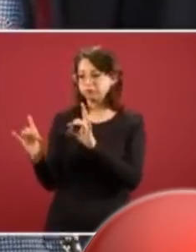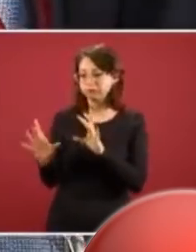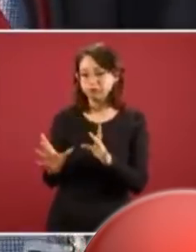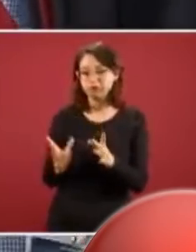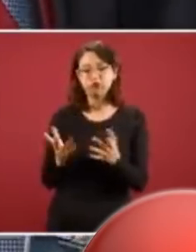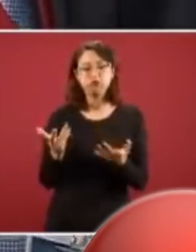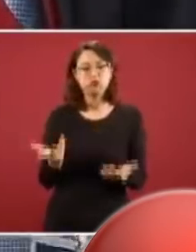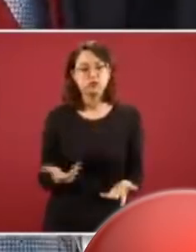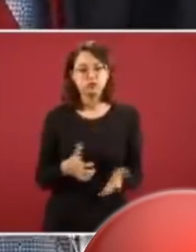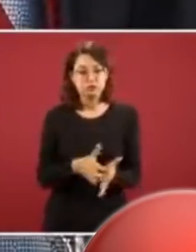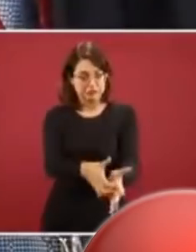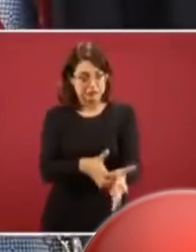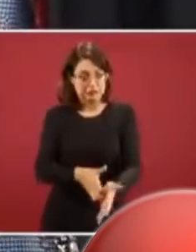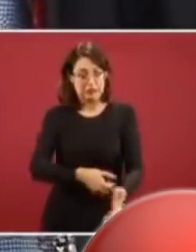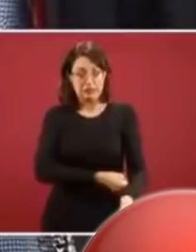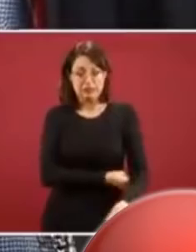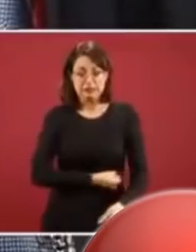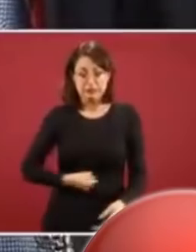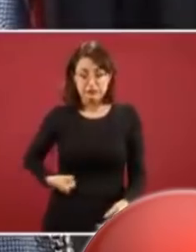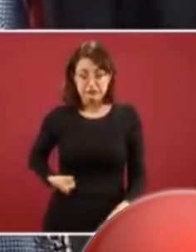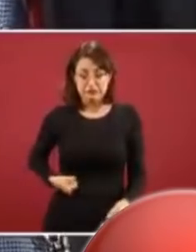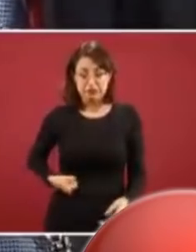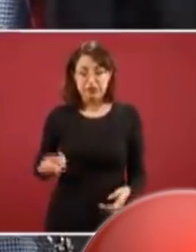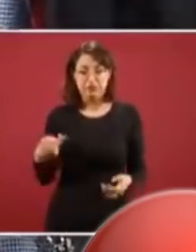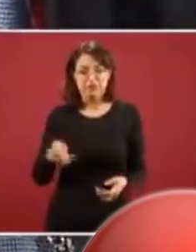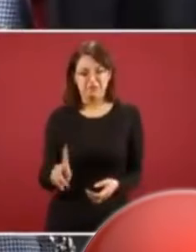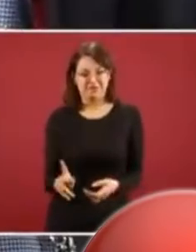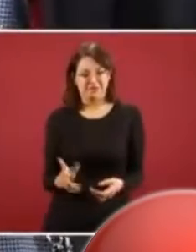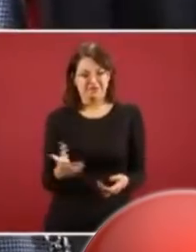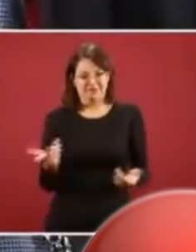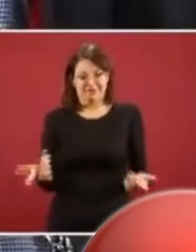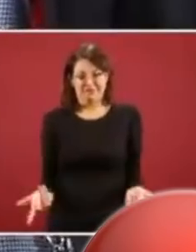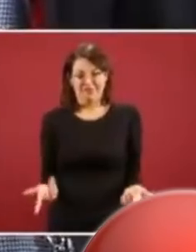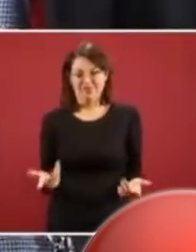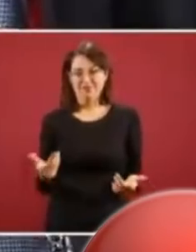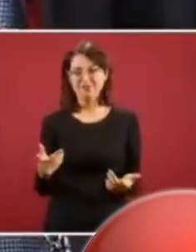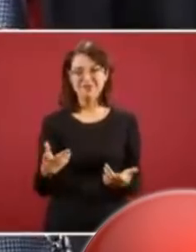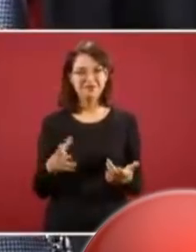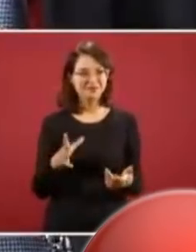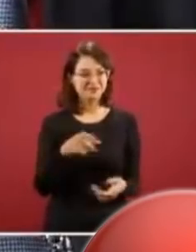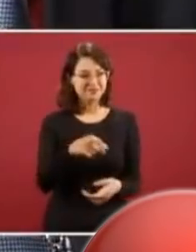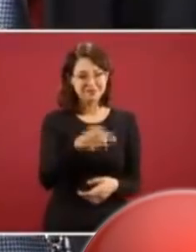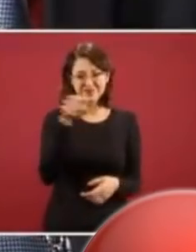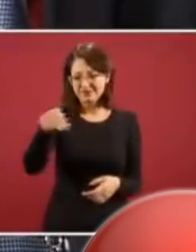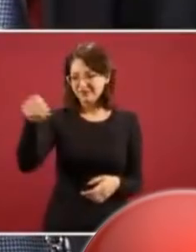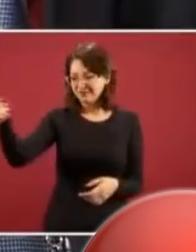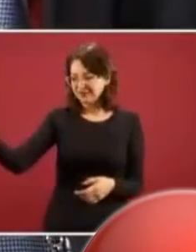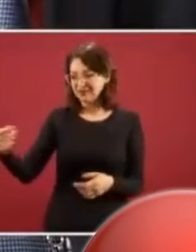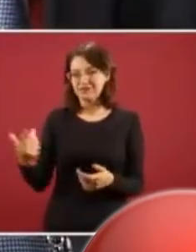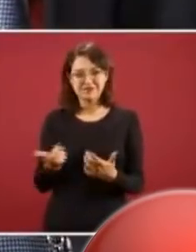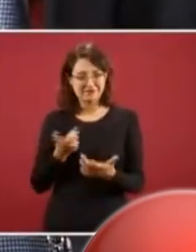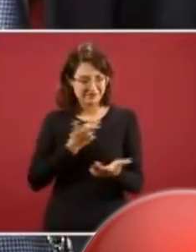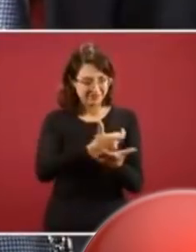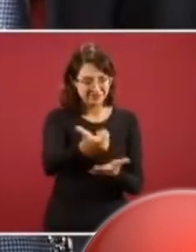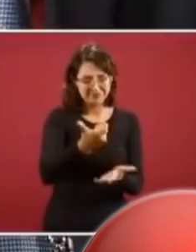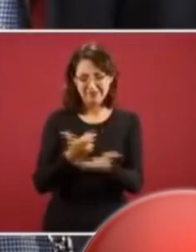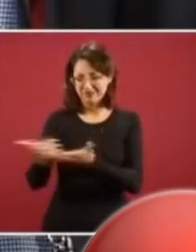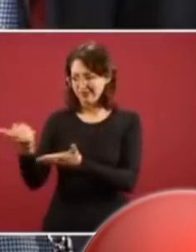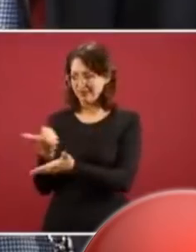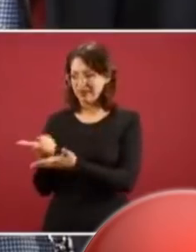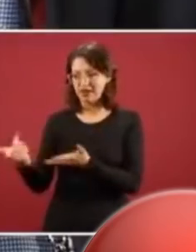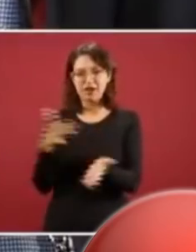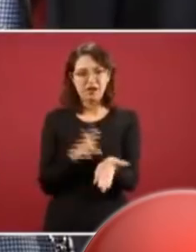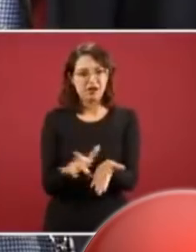venido apoyando de la austeridad, ¿qué hará usted con estas áreas estratégicas desde el punto de vista financiero para